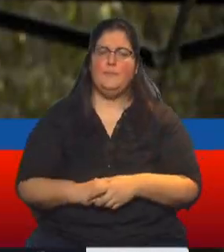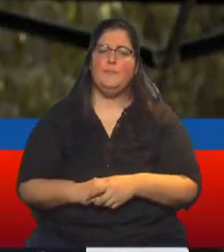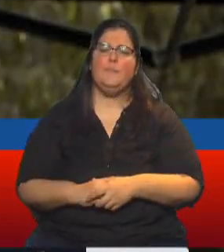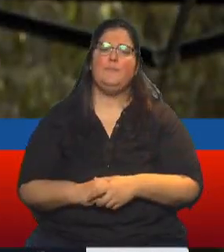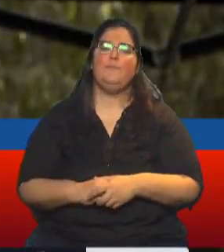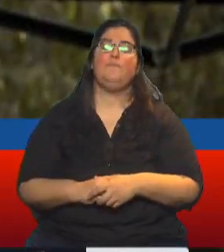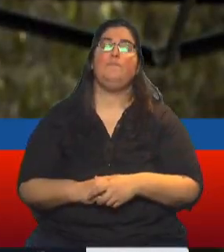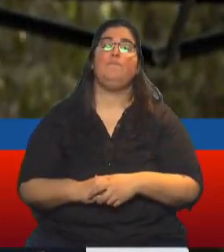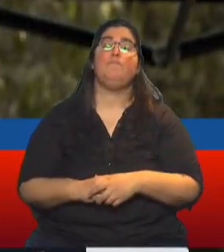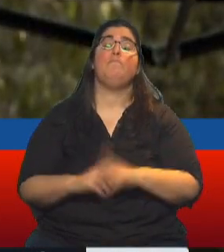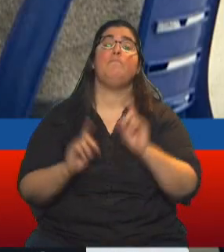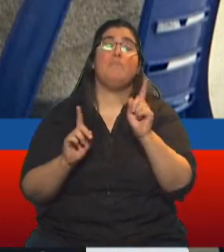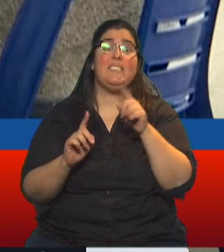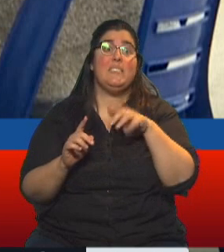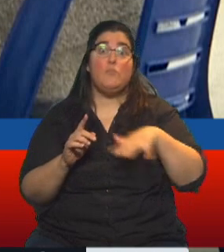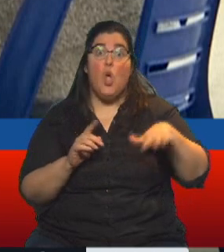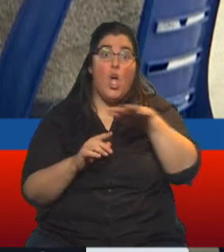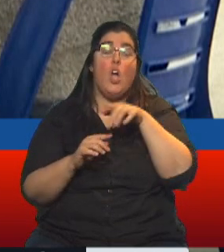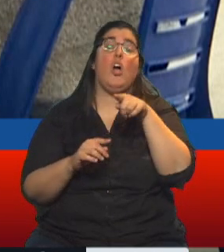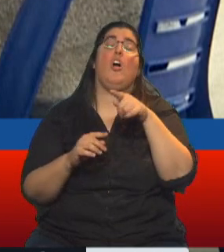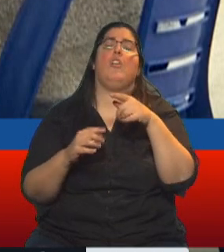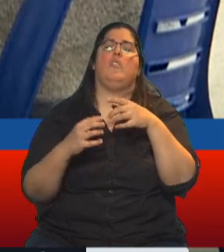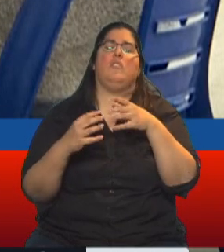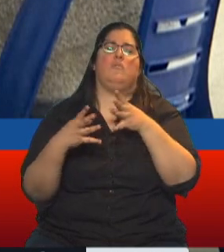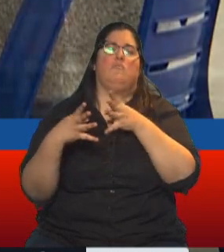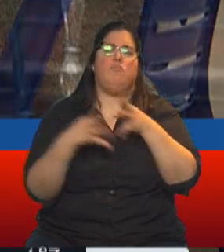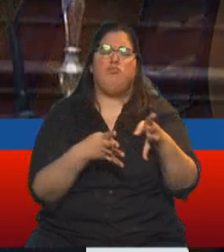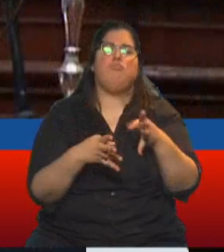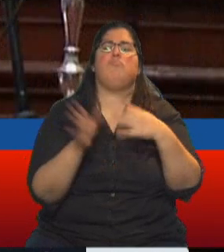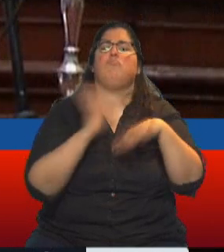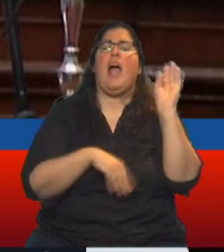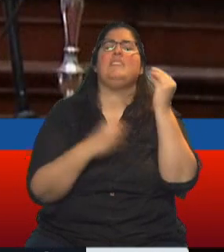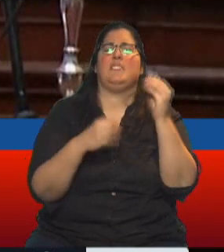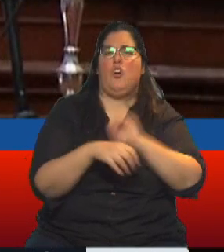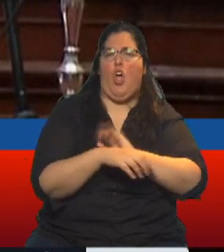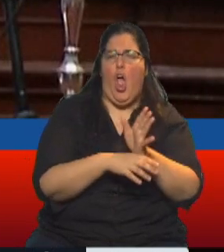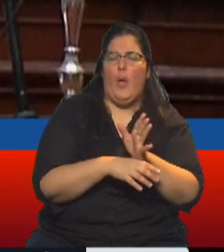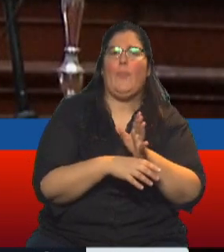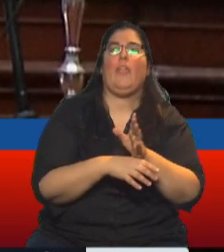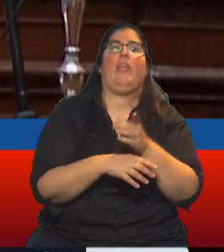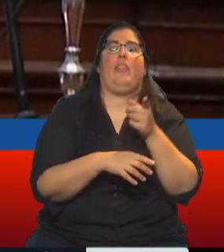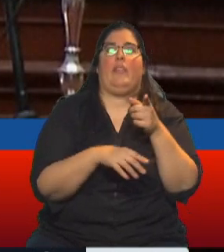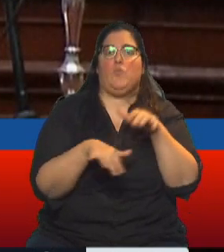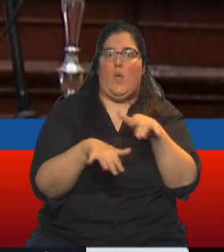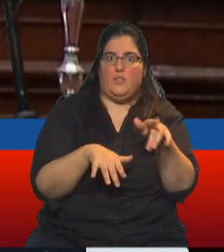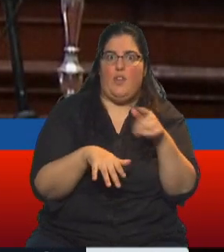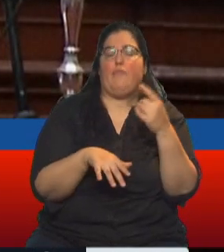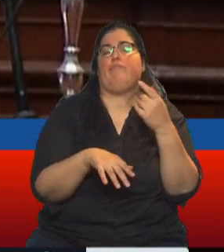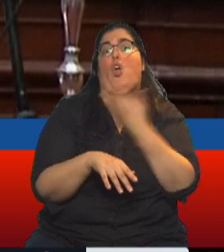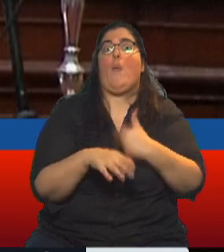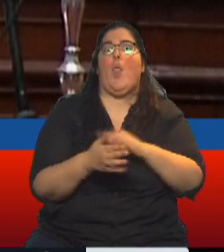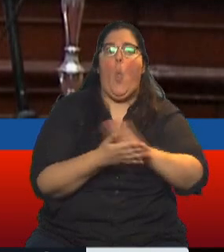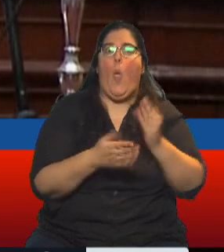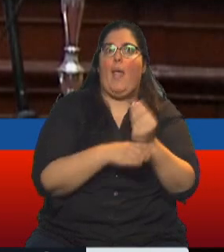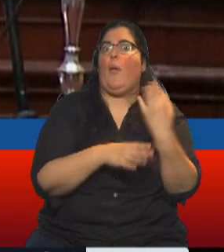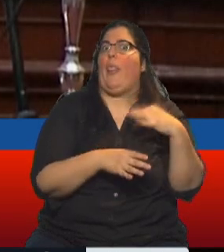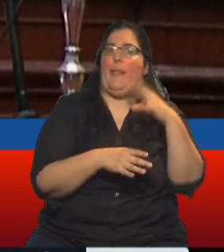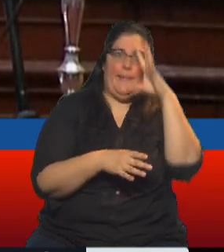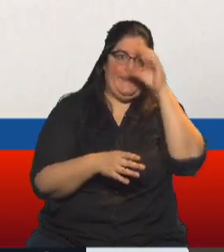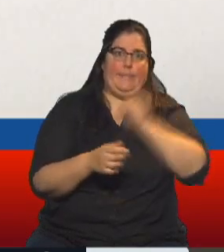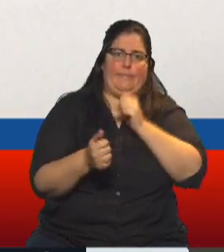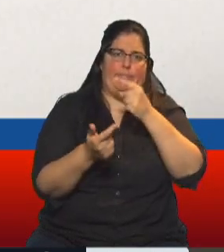Con el combate al coronavirus y la campaña de vacunación como prioridades, el flamante gobierno deberá afrontar no pocos desafíos, entre